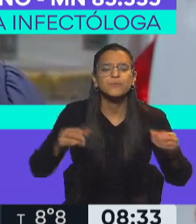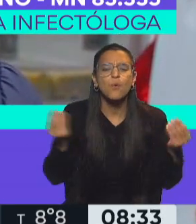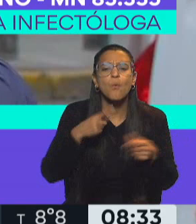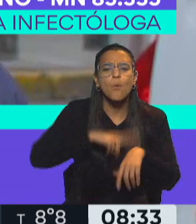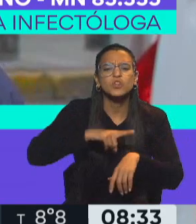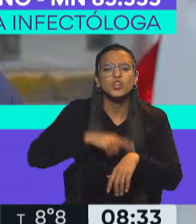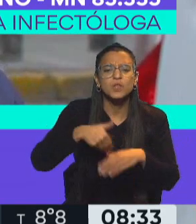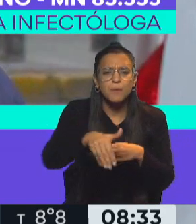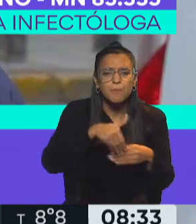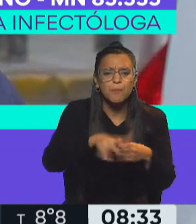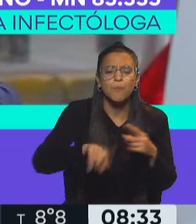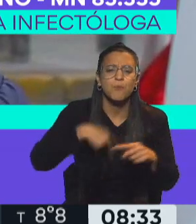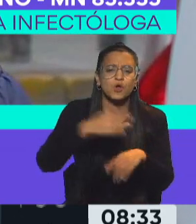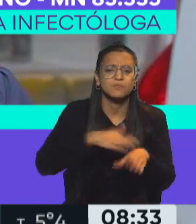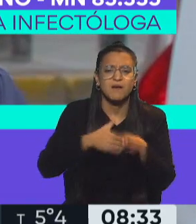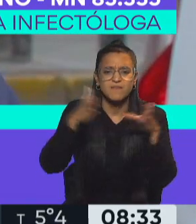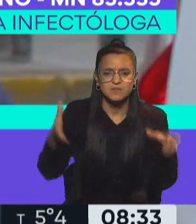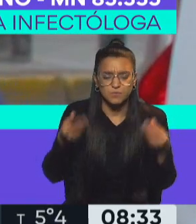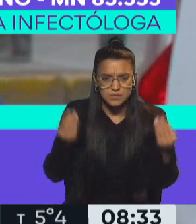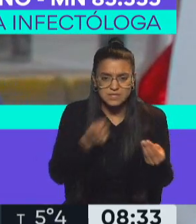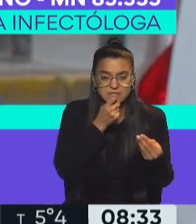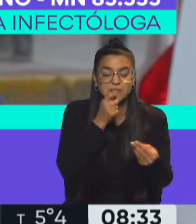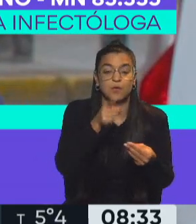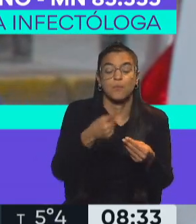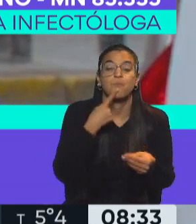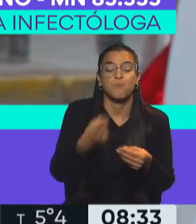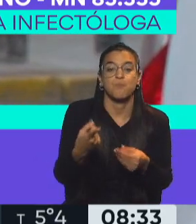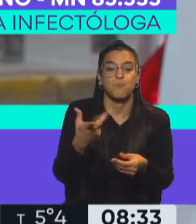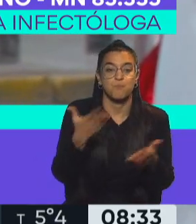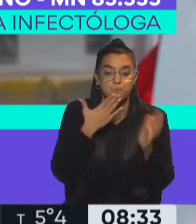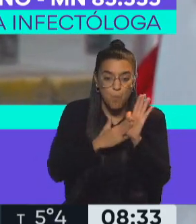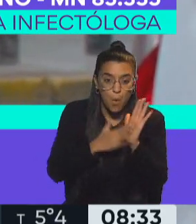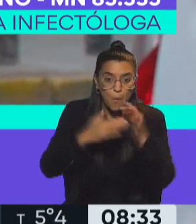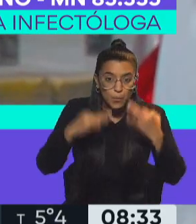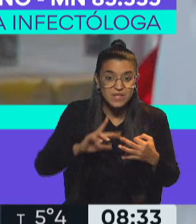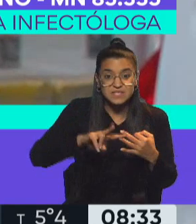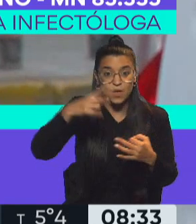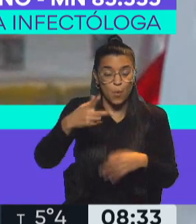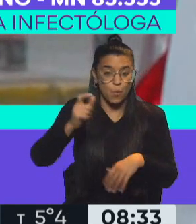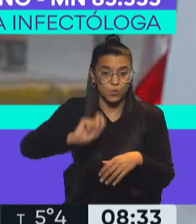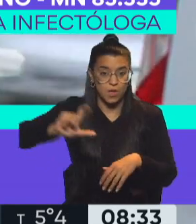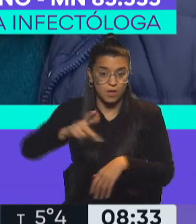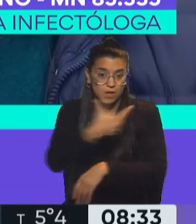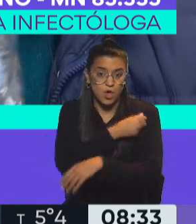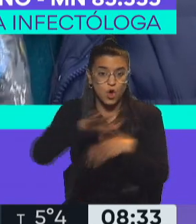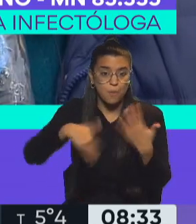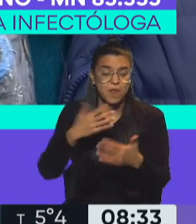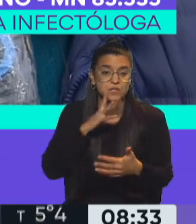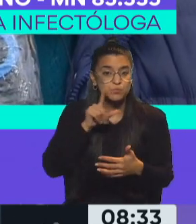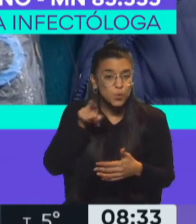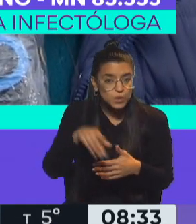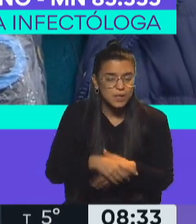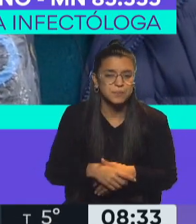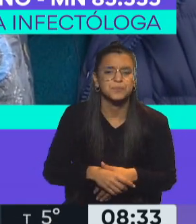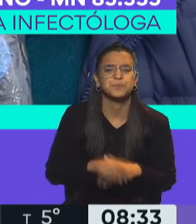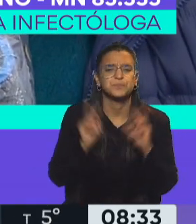pasar y cuál es la próxima fase que sigue? Si las pruebas dan bien, ¿ya se comenzaría a aplicar la segunda dosis combinada con la Sputnik? El